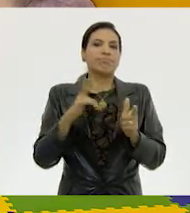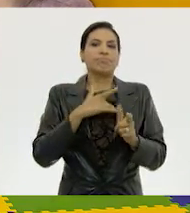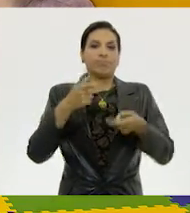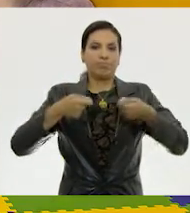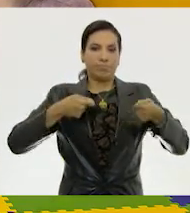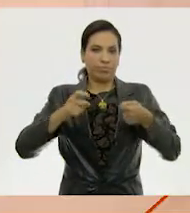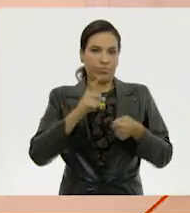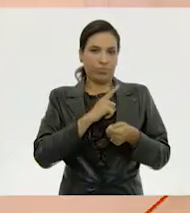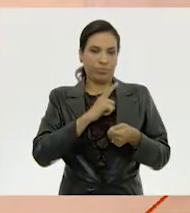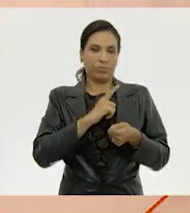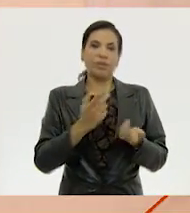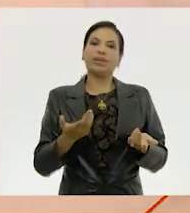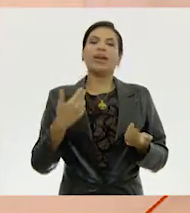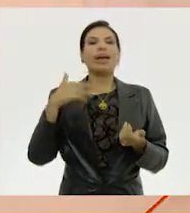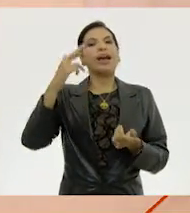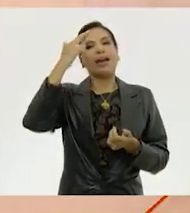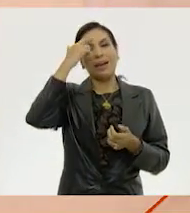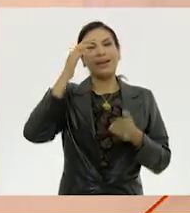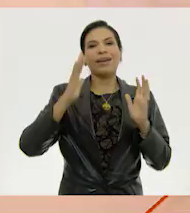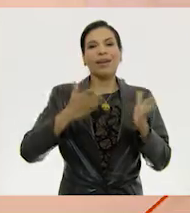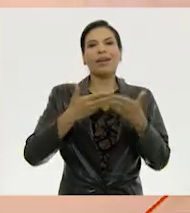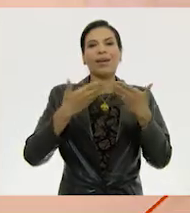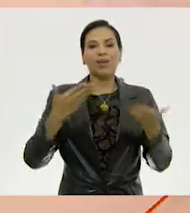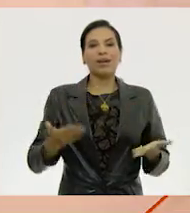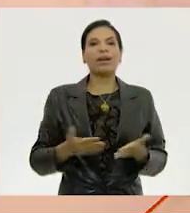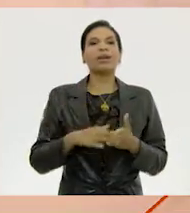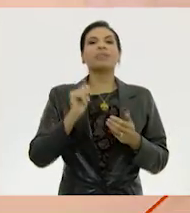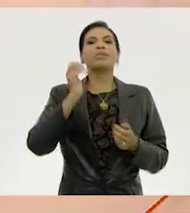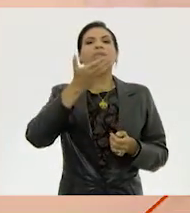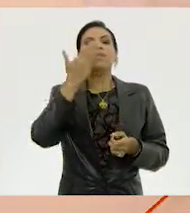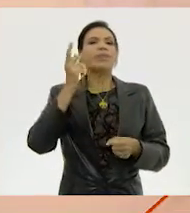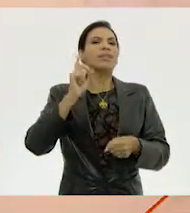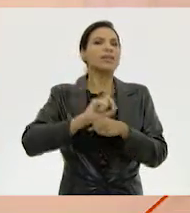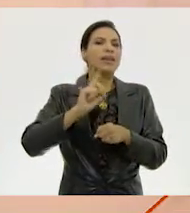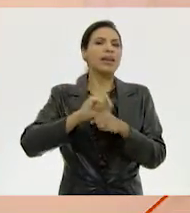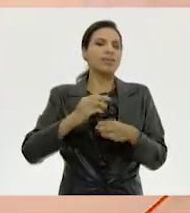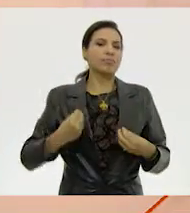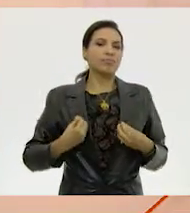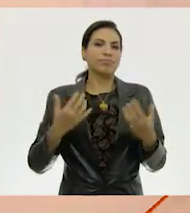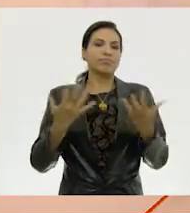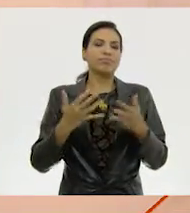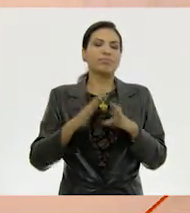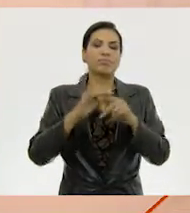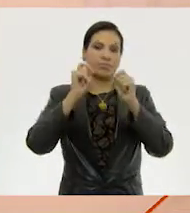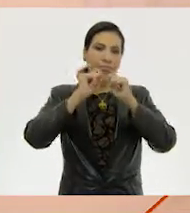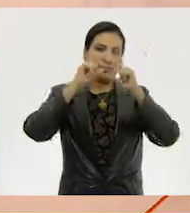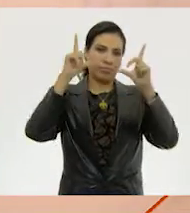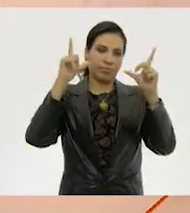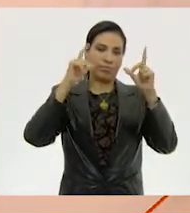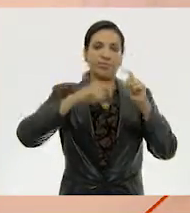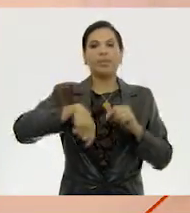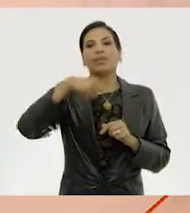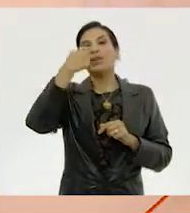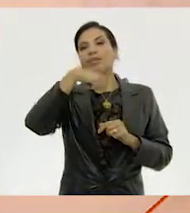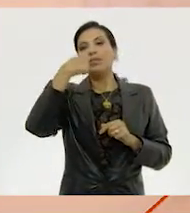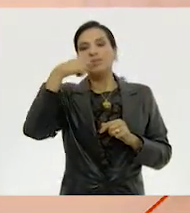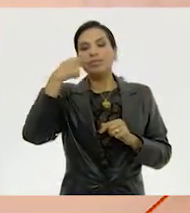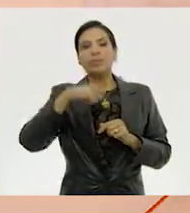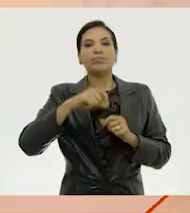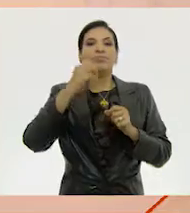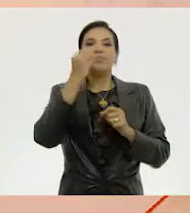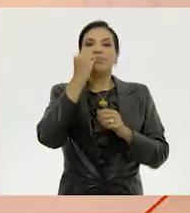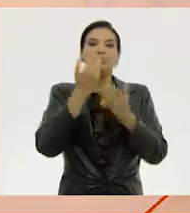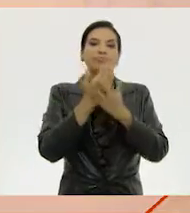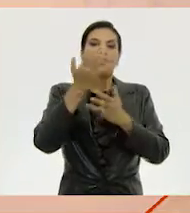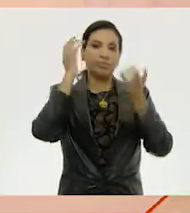autonomía. ¡Ah! Ahora recuerdo. La rutina es lo que hacemos, como despertarnos, lavarnos los dientes,